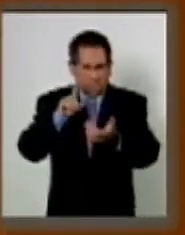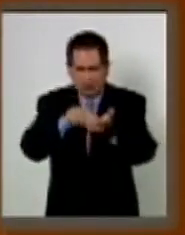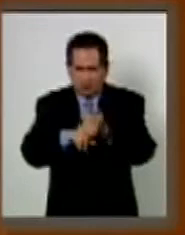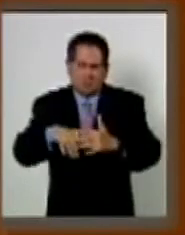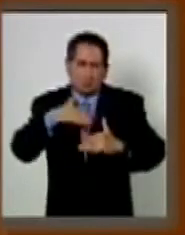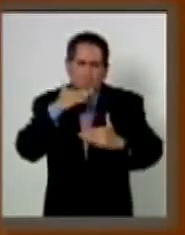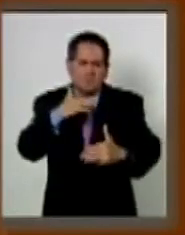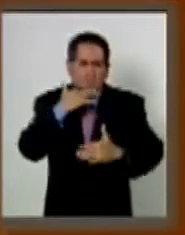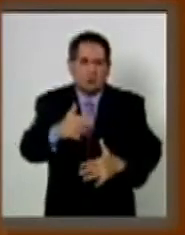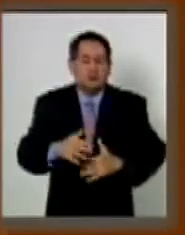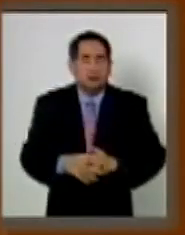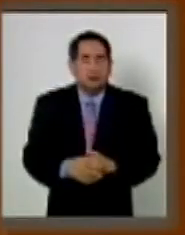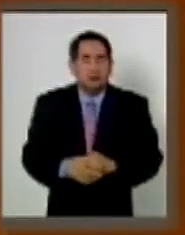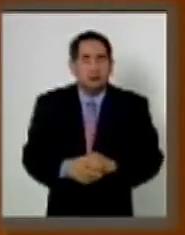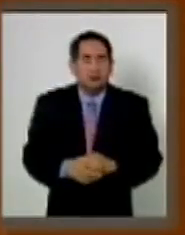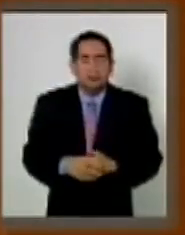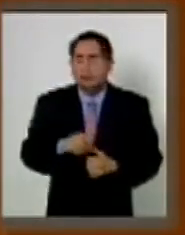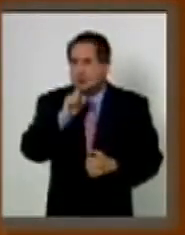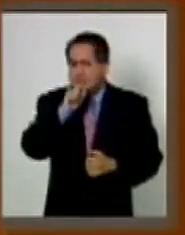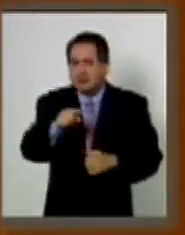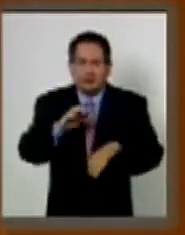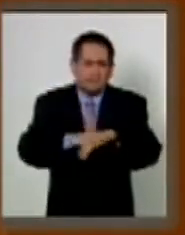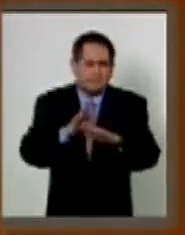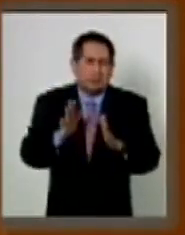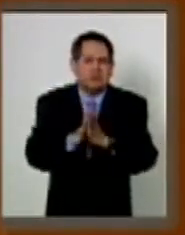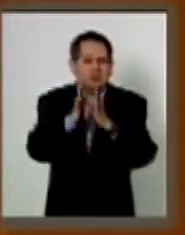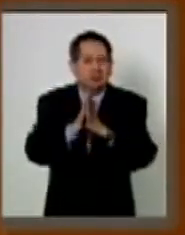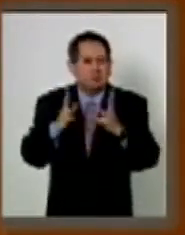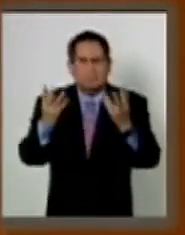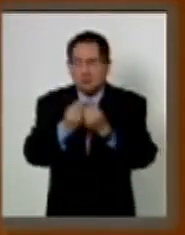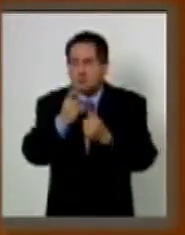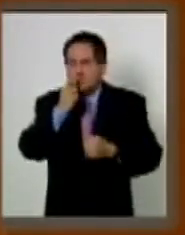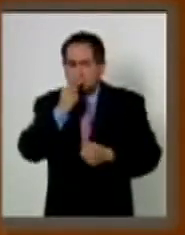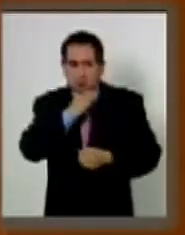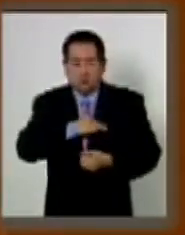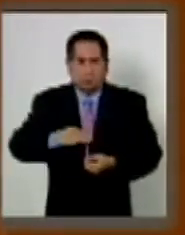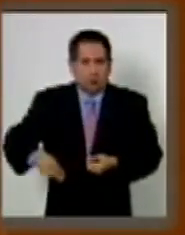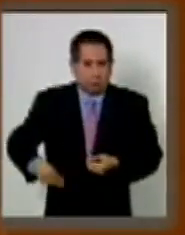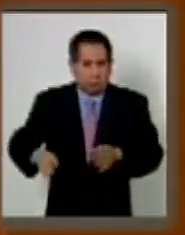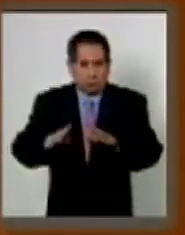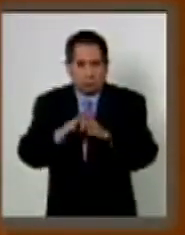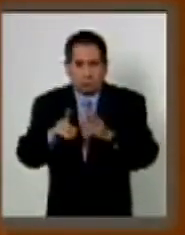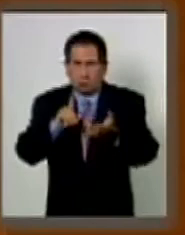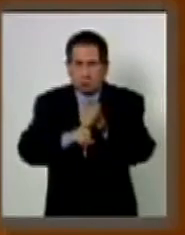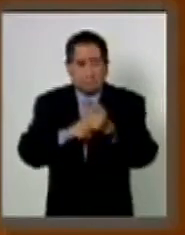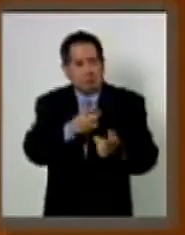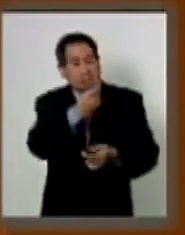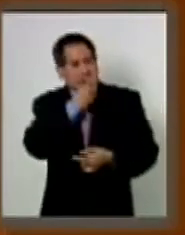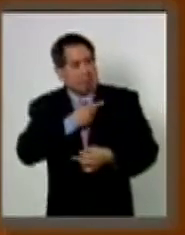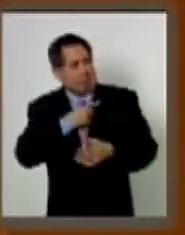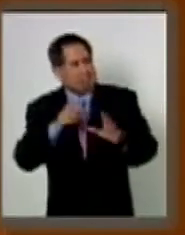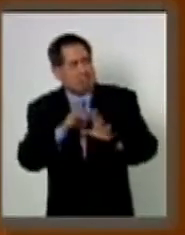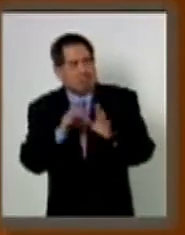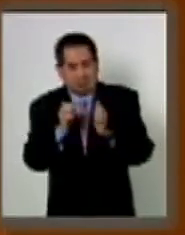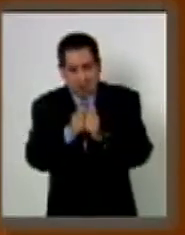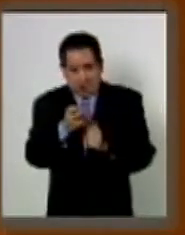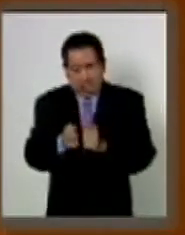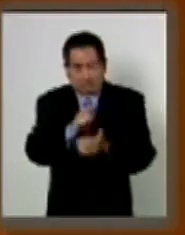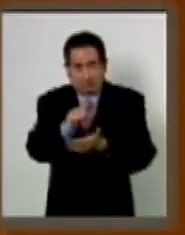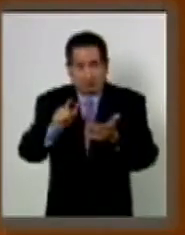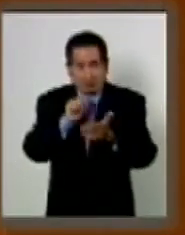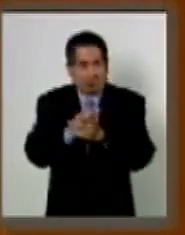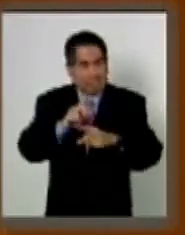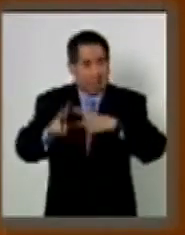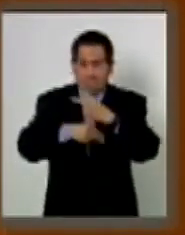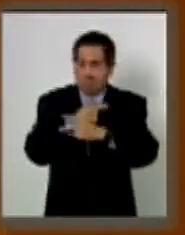corrupción. Y la inmensa mayoría de las policías municipales. No nos vengan a decir que con esta ley vamos a